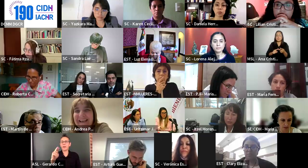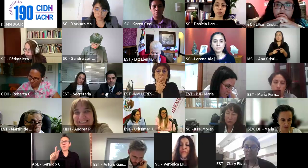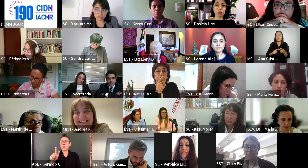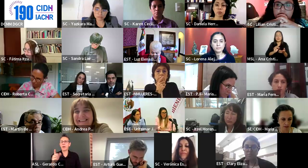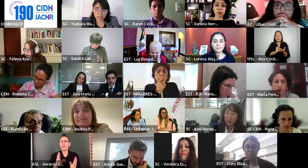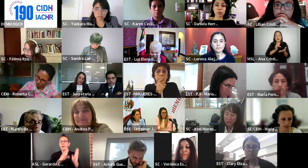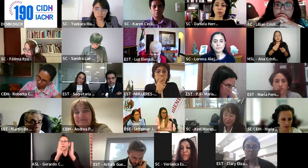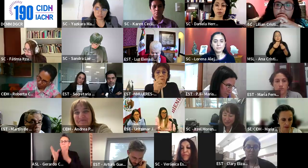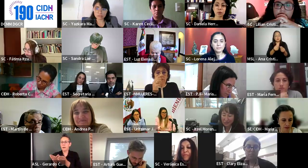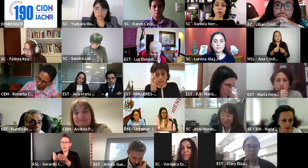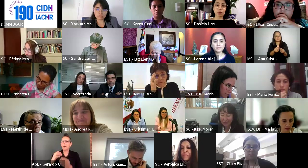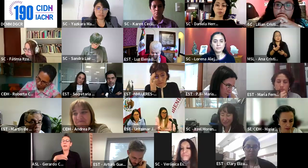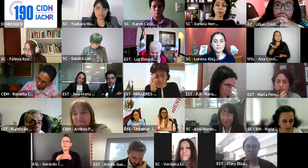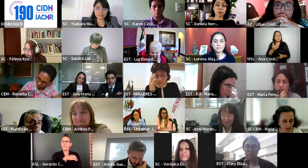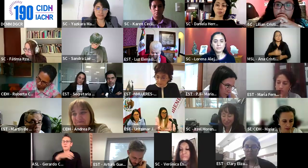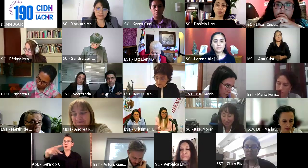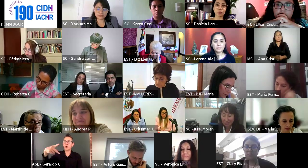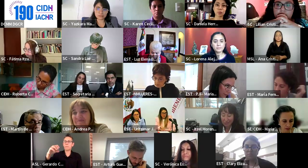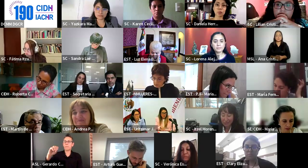Muchas gracias.